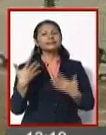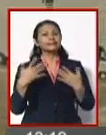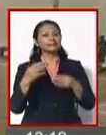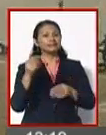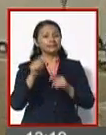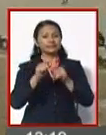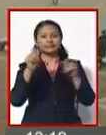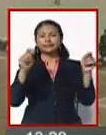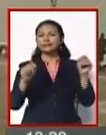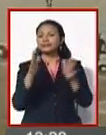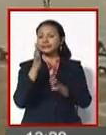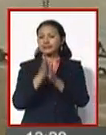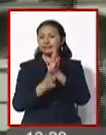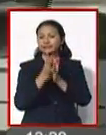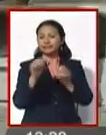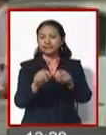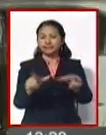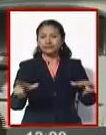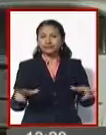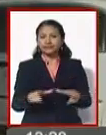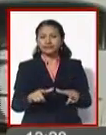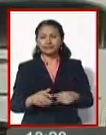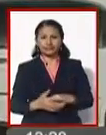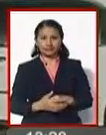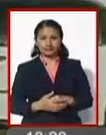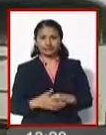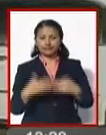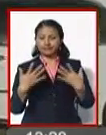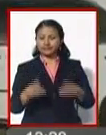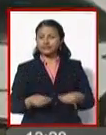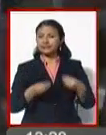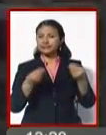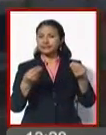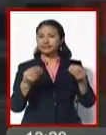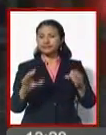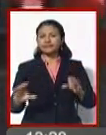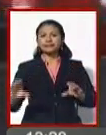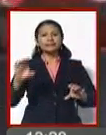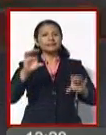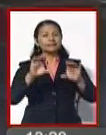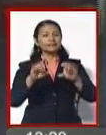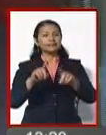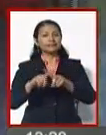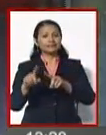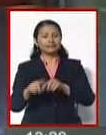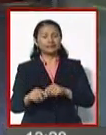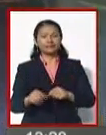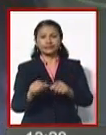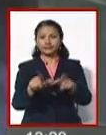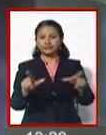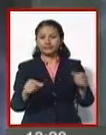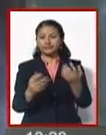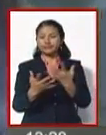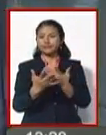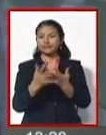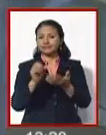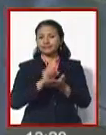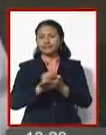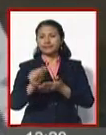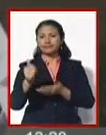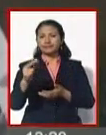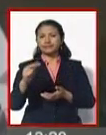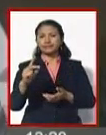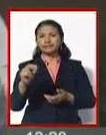título gratuito al Ministerio de Gobierno el terreno. El alcalde de Cercado también ofreció una contraparte, monetizando los predios de la cárcel de San